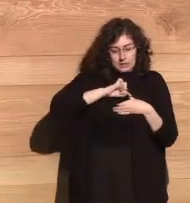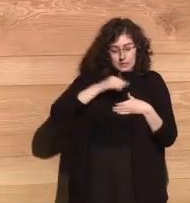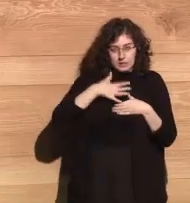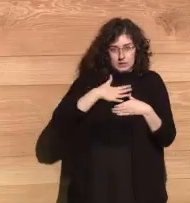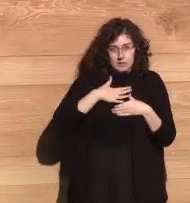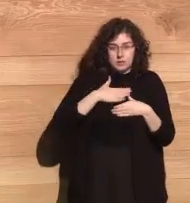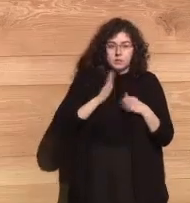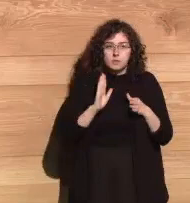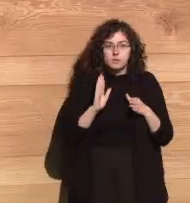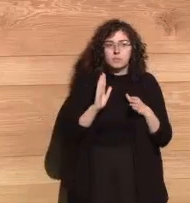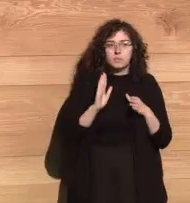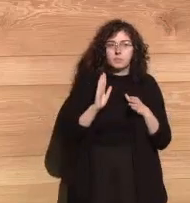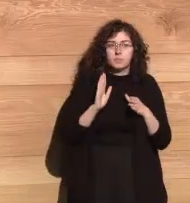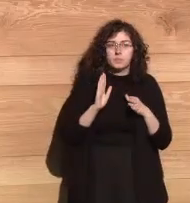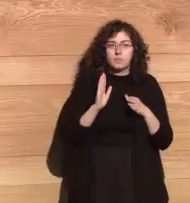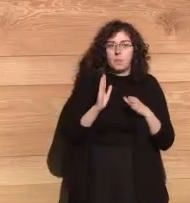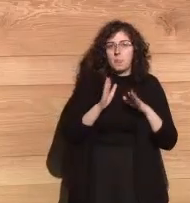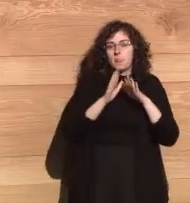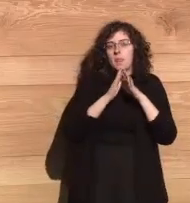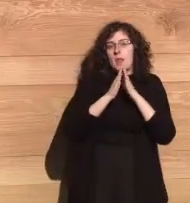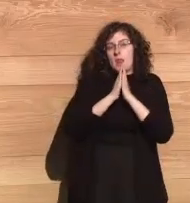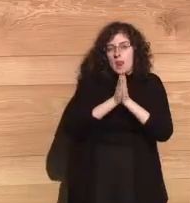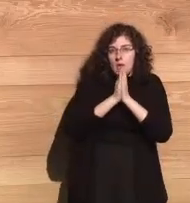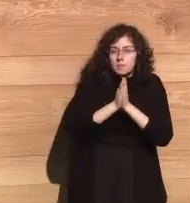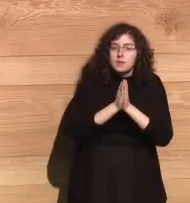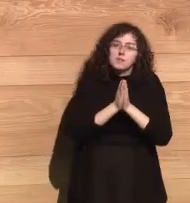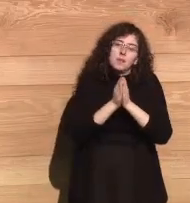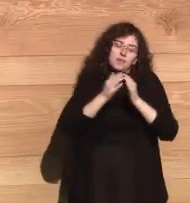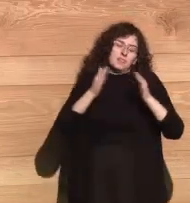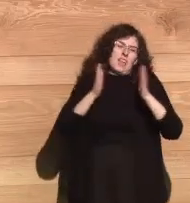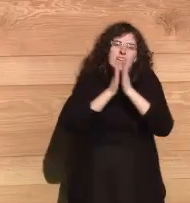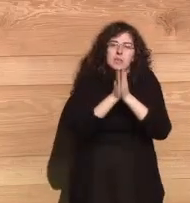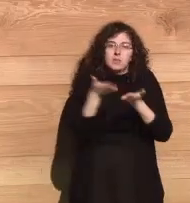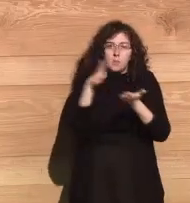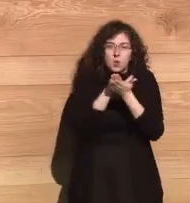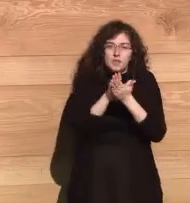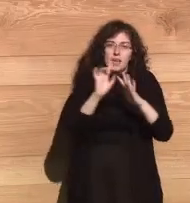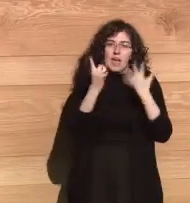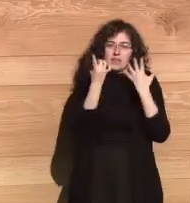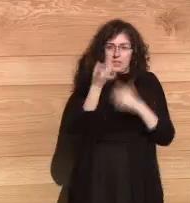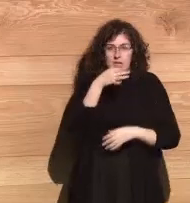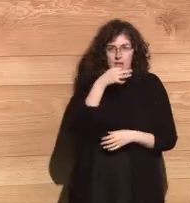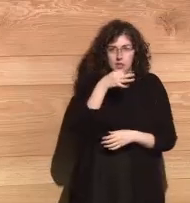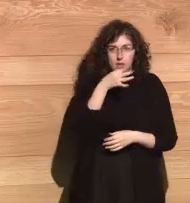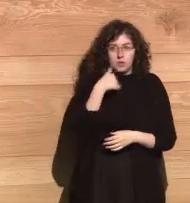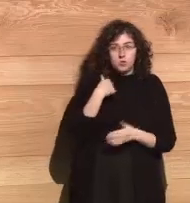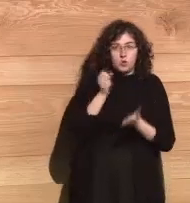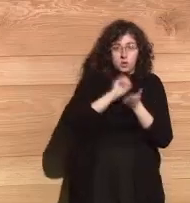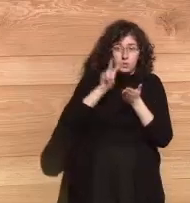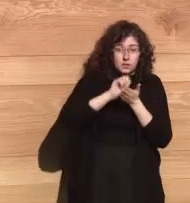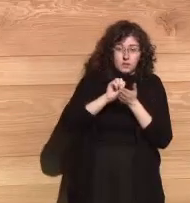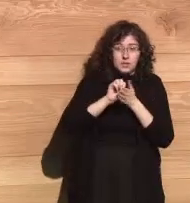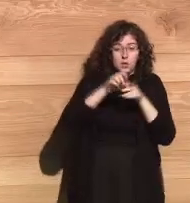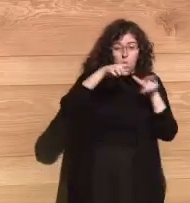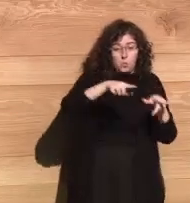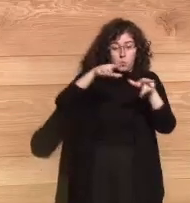Y terminó la misa de la Santa Muerte, era como 6 de la tarde. Yo tenía que caminar como 3-4